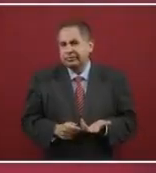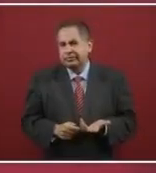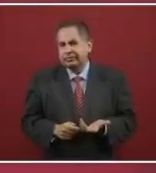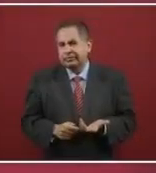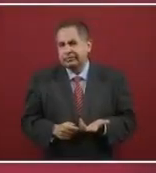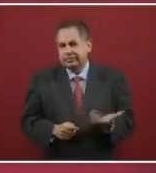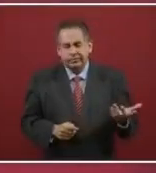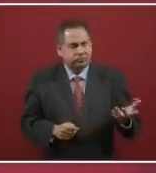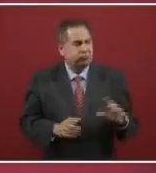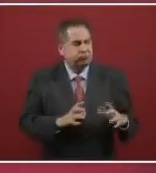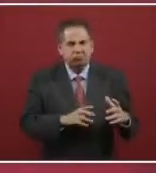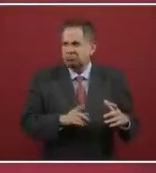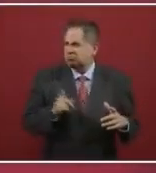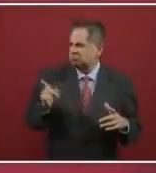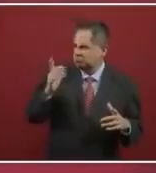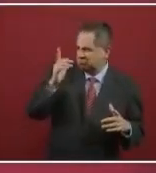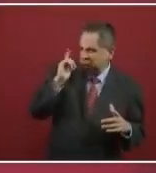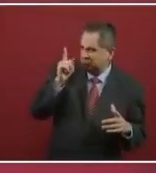yo